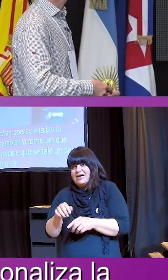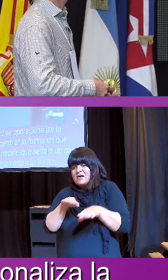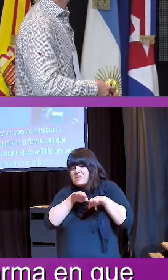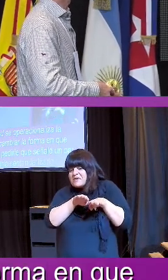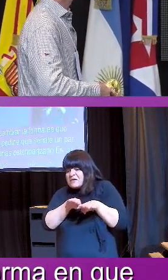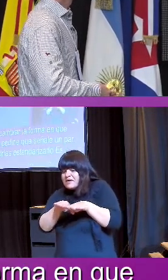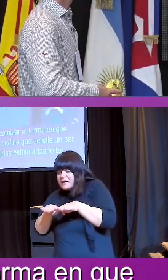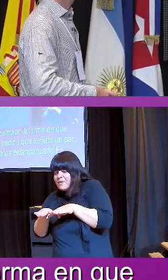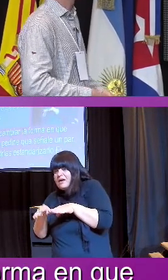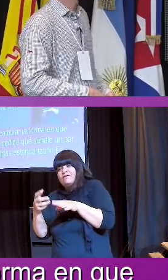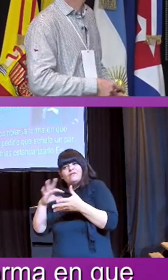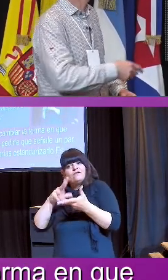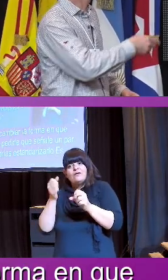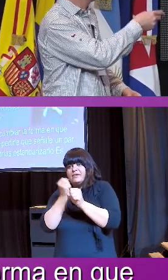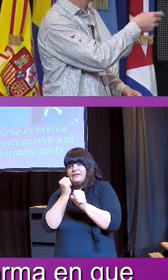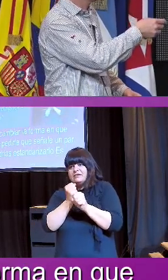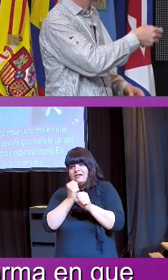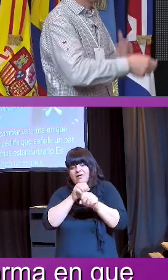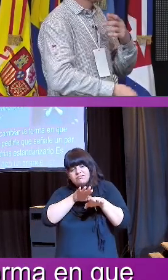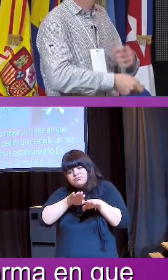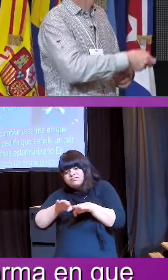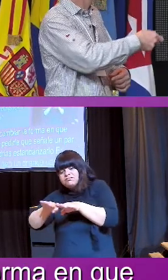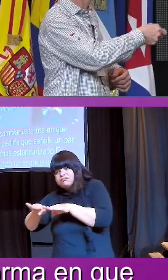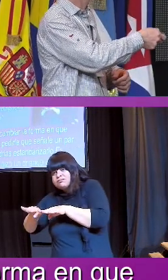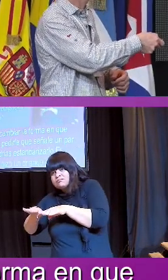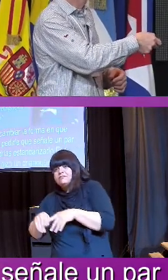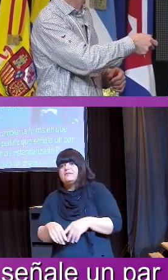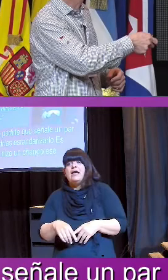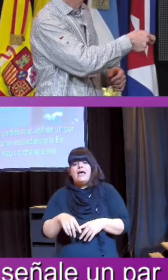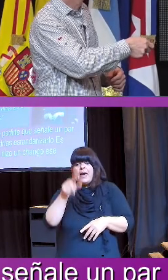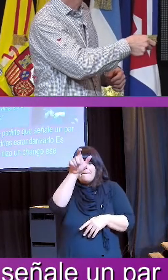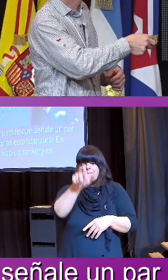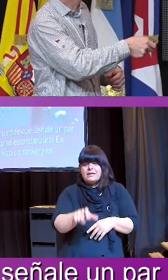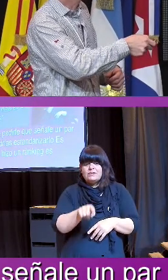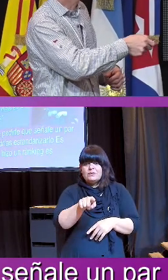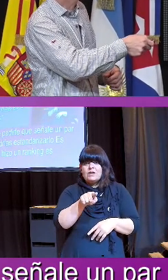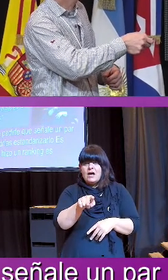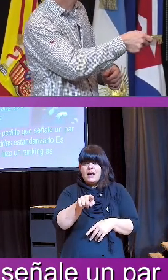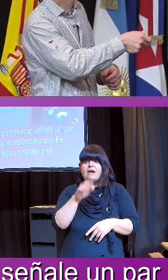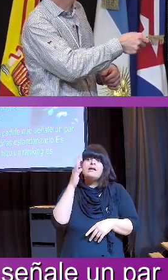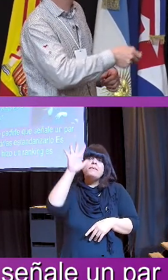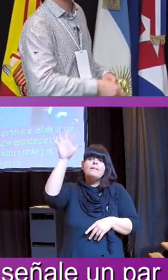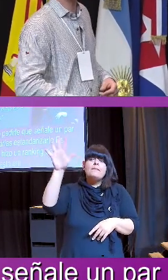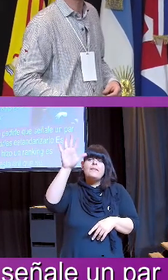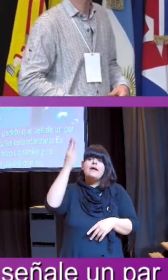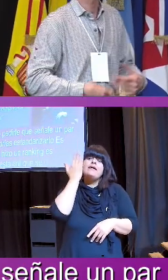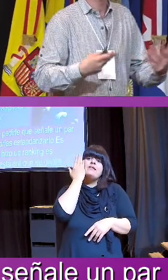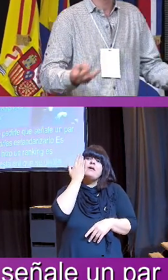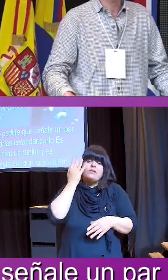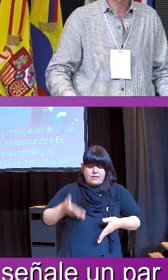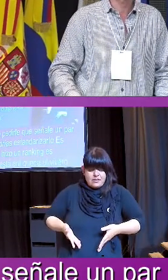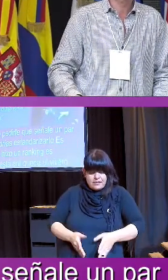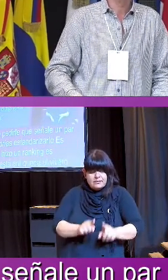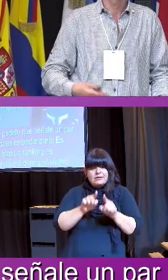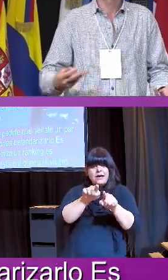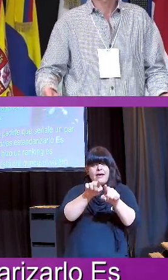muy importante. Es una escala que hizo un un estadounidense, este que está ahí, que es David Goldberg, que donó